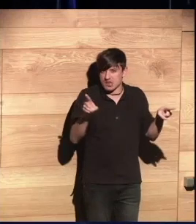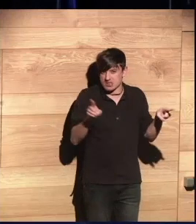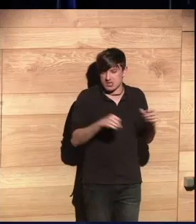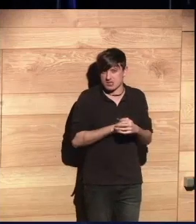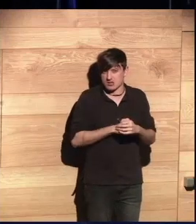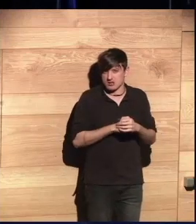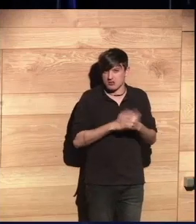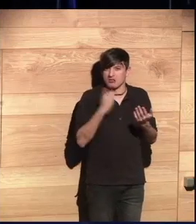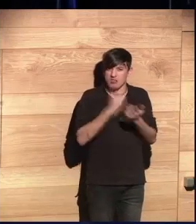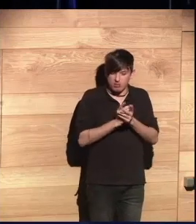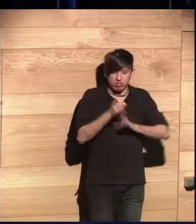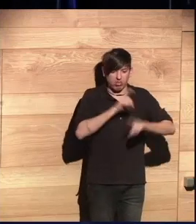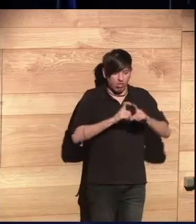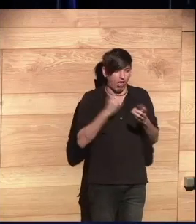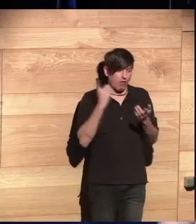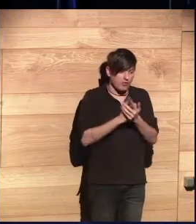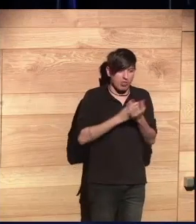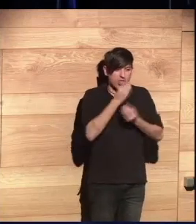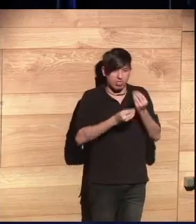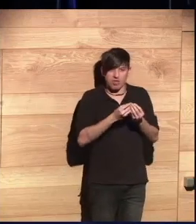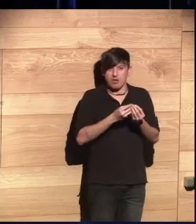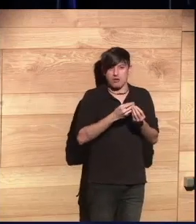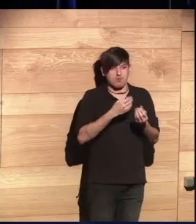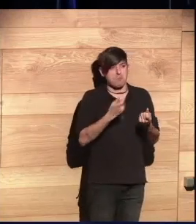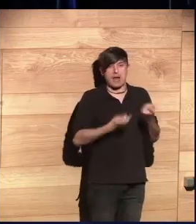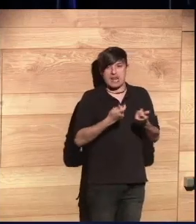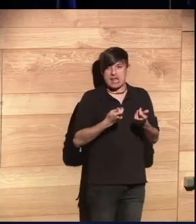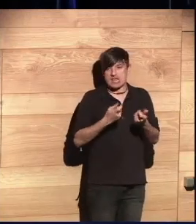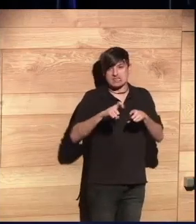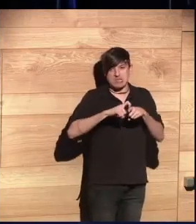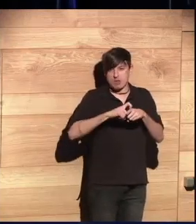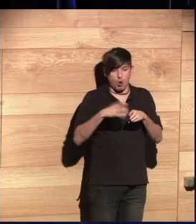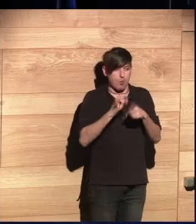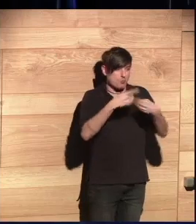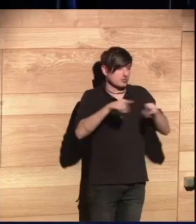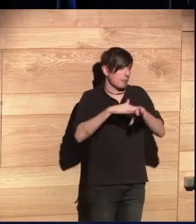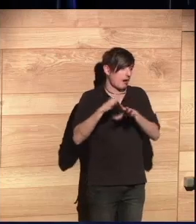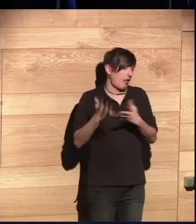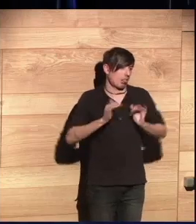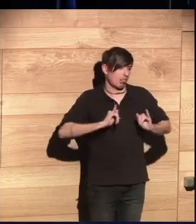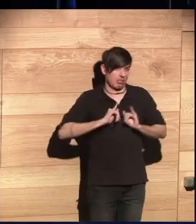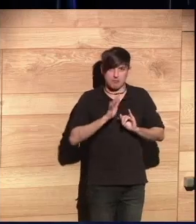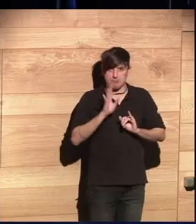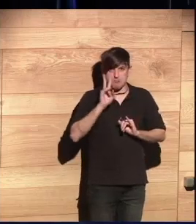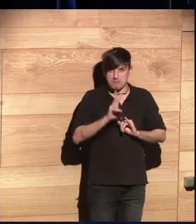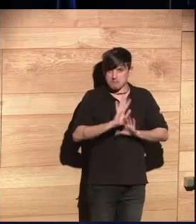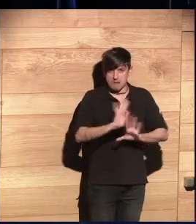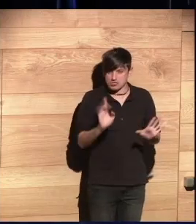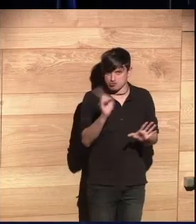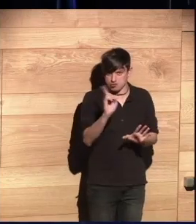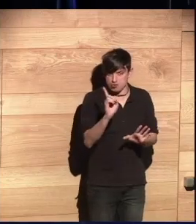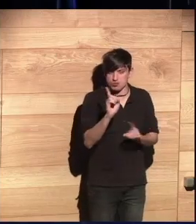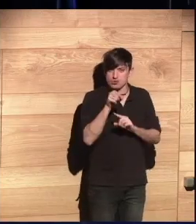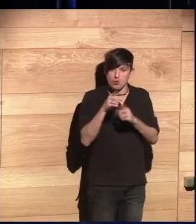a rehacer una danza típica o una música pues para entretener, sino es un producto radical. Y esta es una